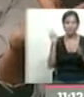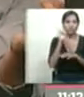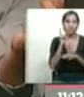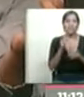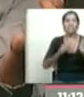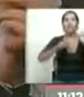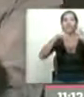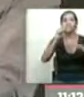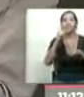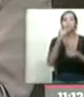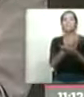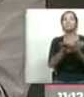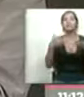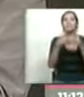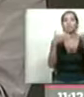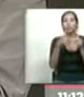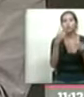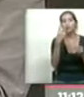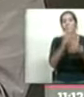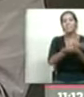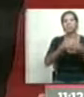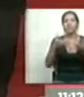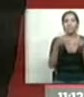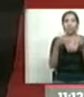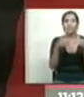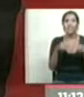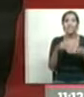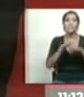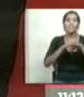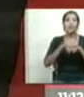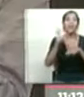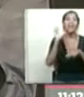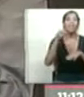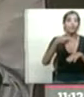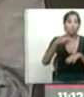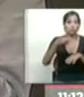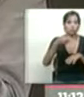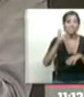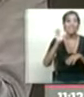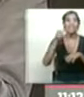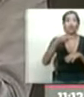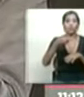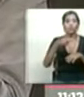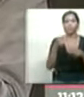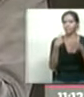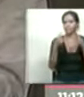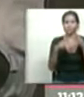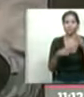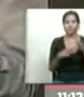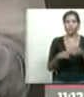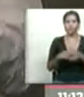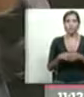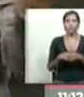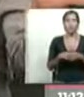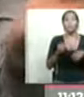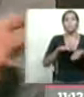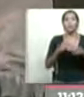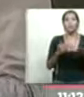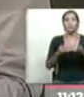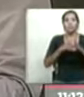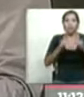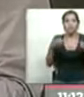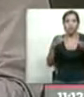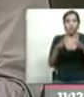vendían en $1,000,000, $2,000,000. Euro. €1,000,000, etcétera, etcétera. Por eso es que todo ese sector